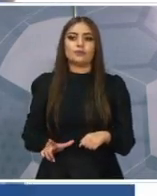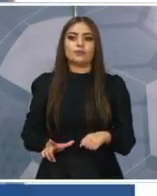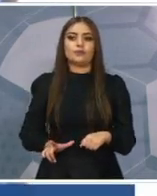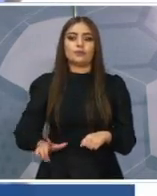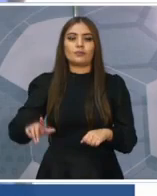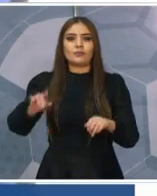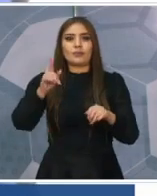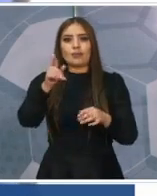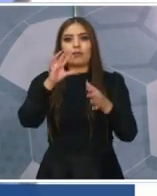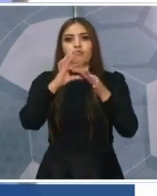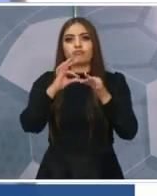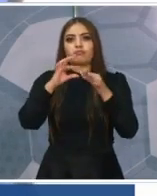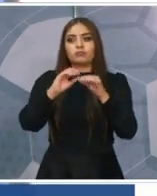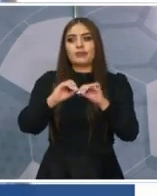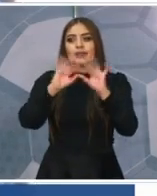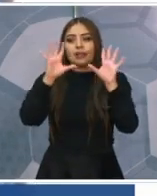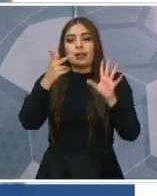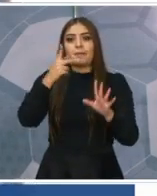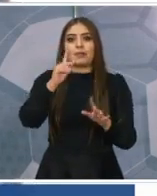que la gente se involucre porque